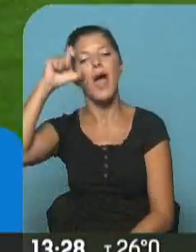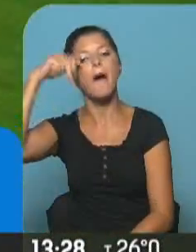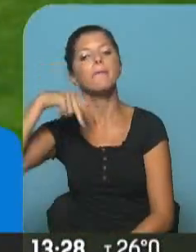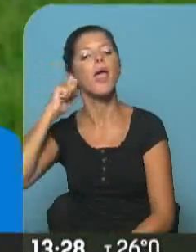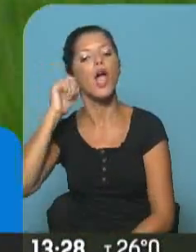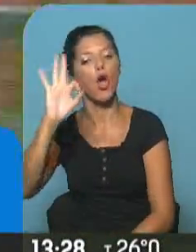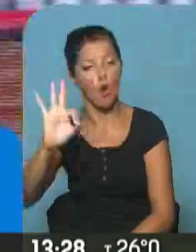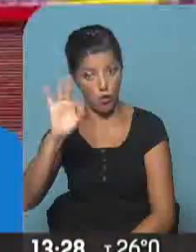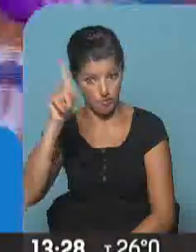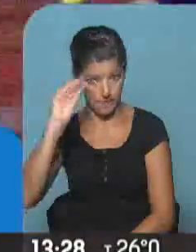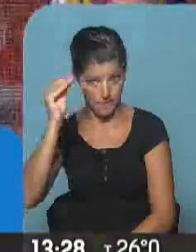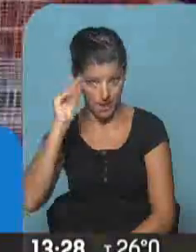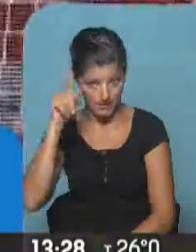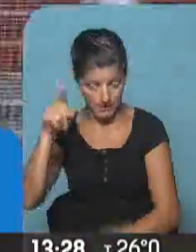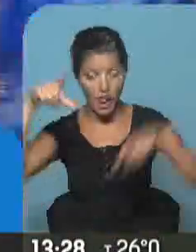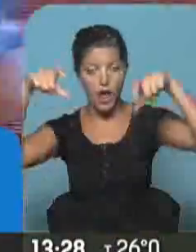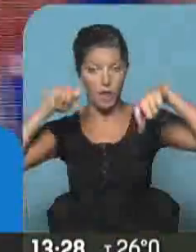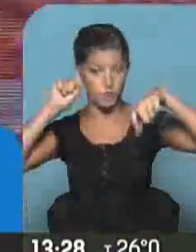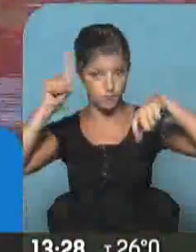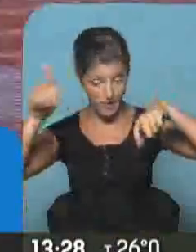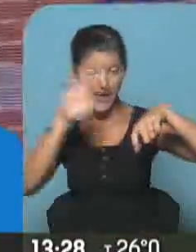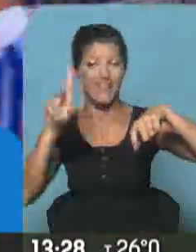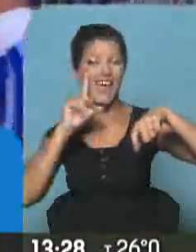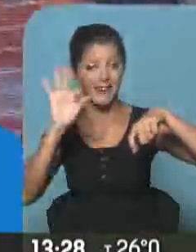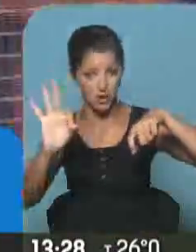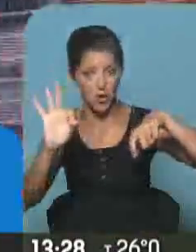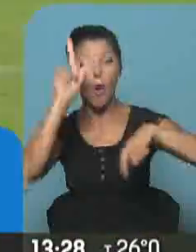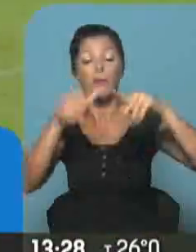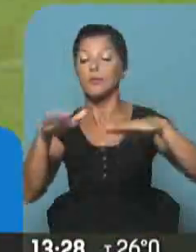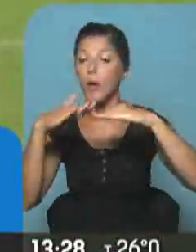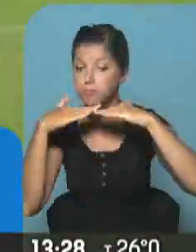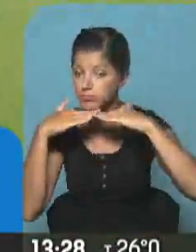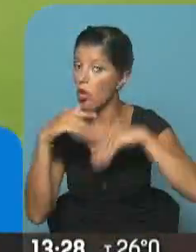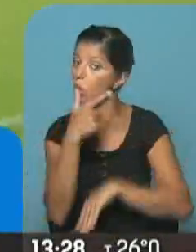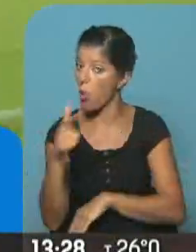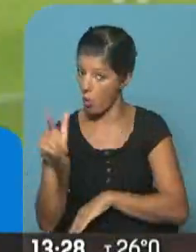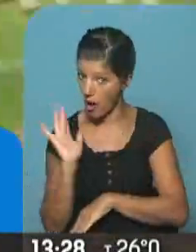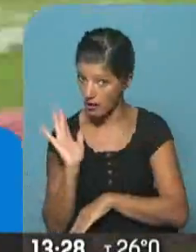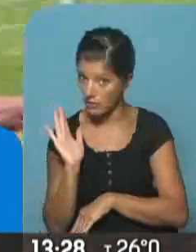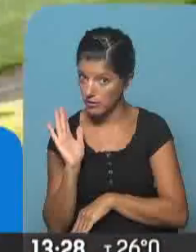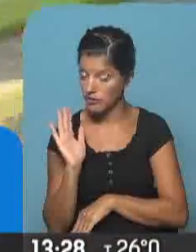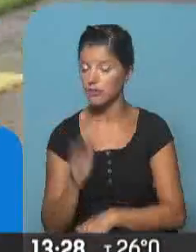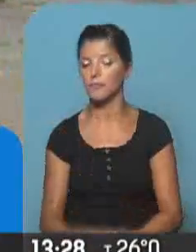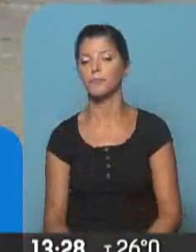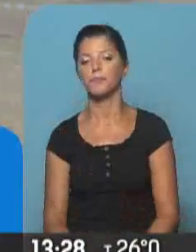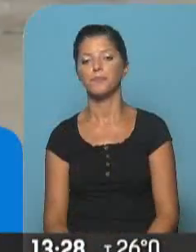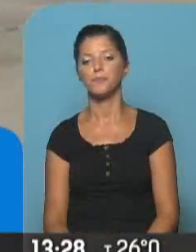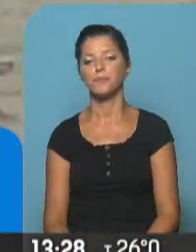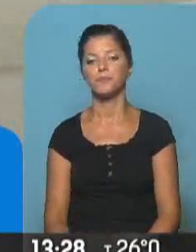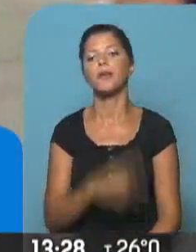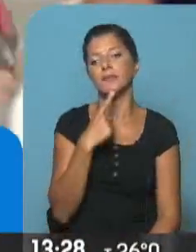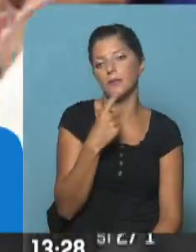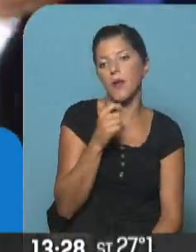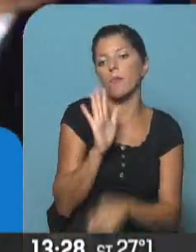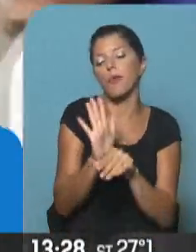Estadio Olímpico, allí de Río, sin público. En consecuencia, River cuenta con cierta